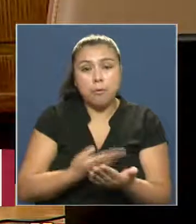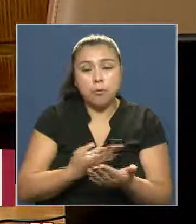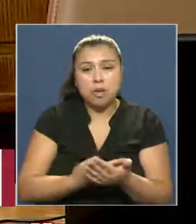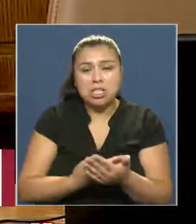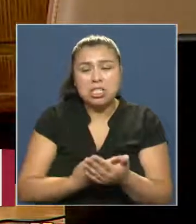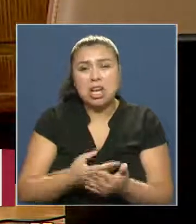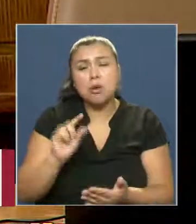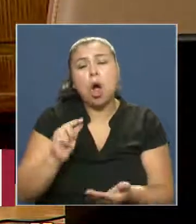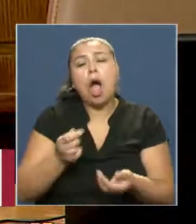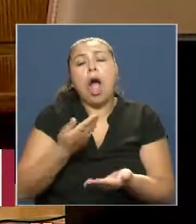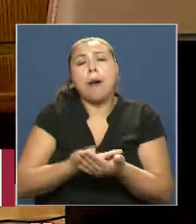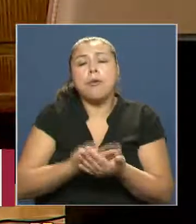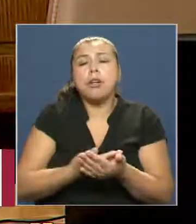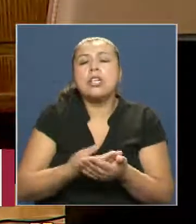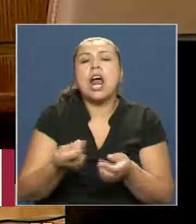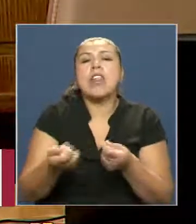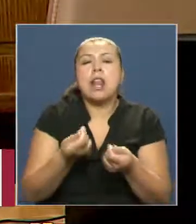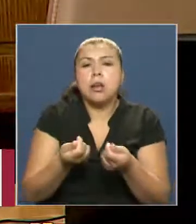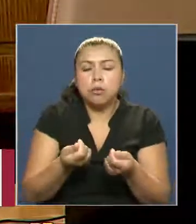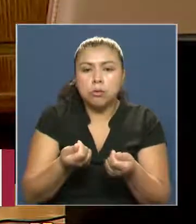ventajas económicas y políticas